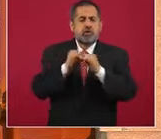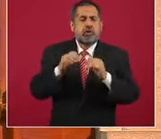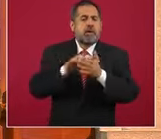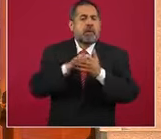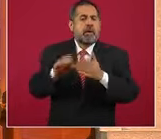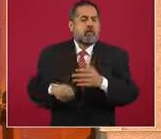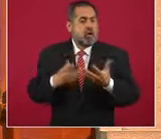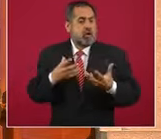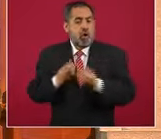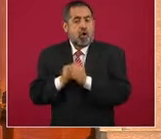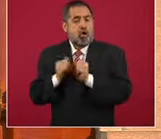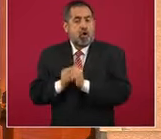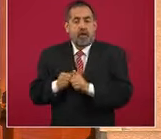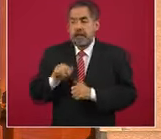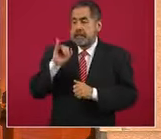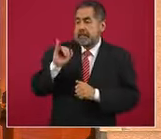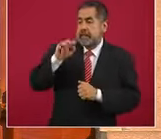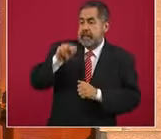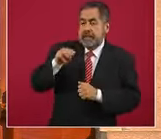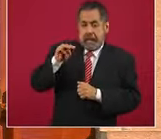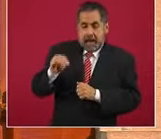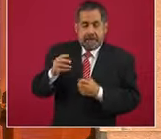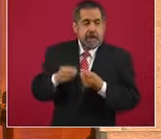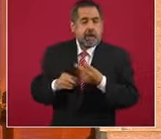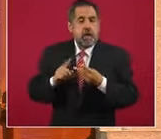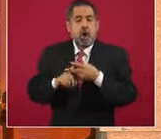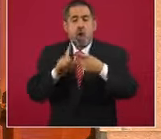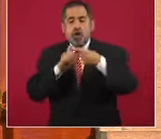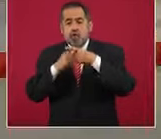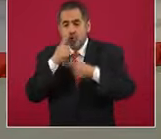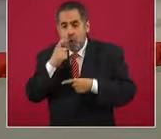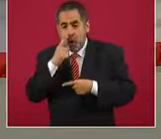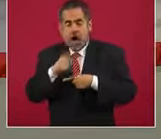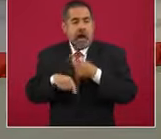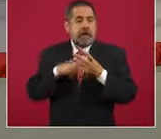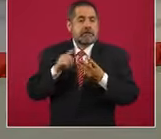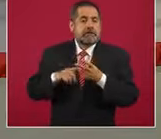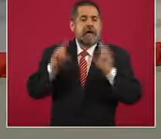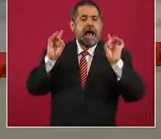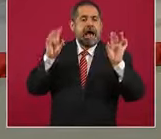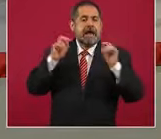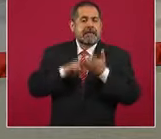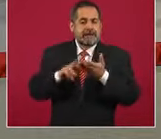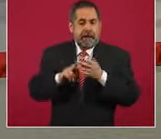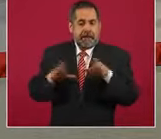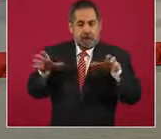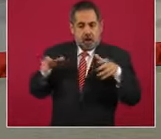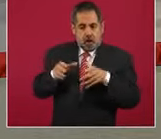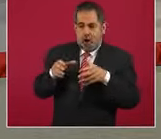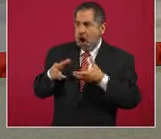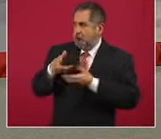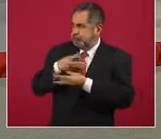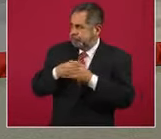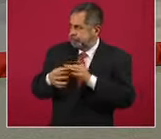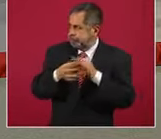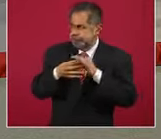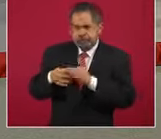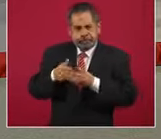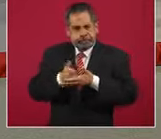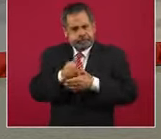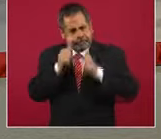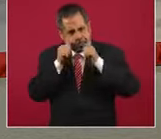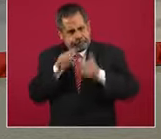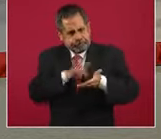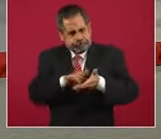Instituto Nacional de Migración, la Cruz Roja, Los Ángeles Verdes. Sería cuanto por esta ocasión. Muchas gracias.